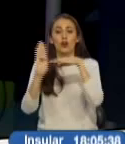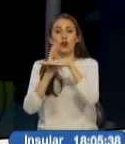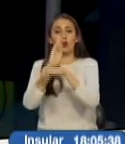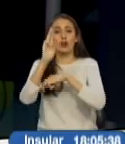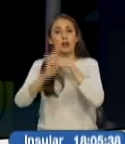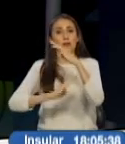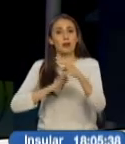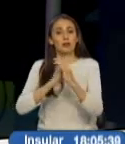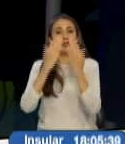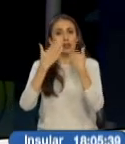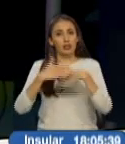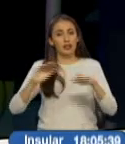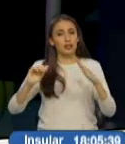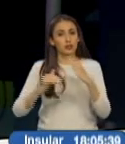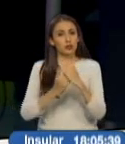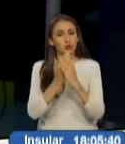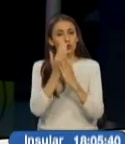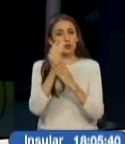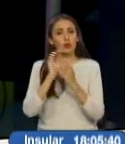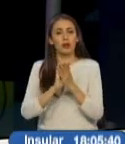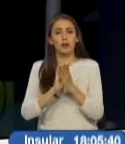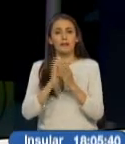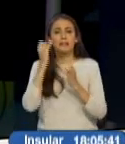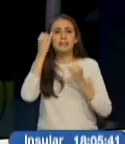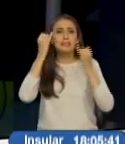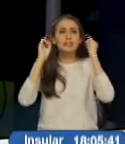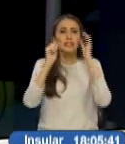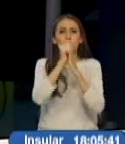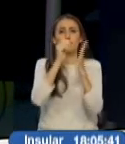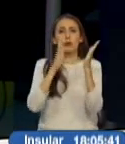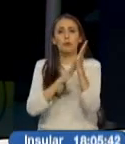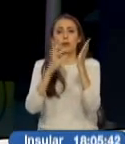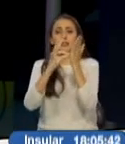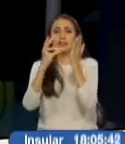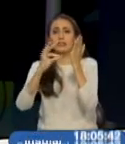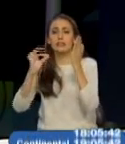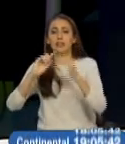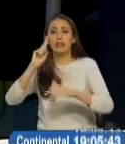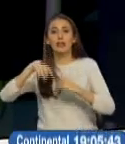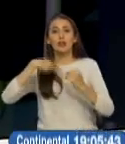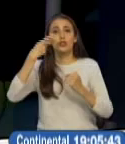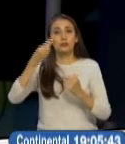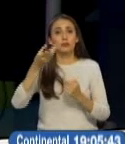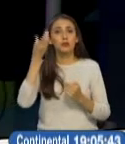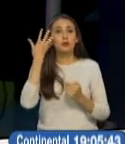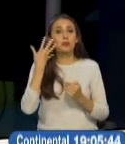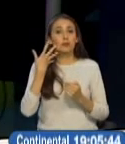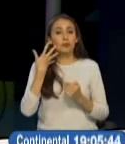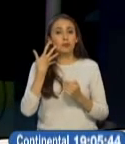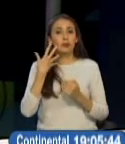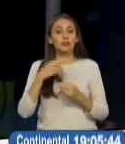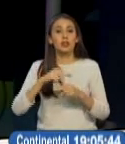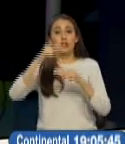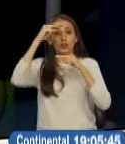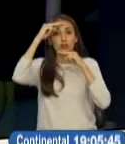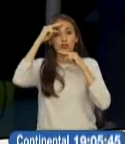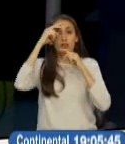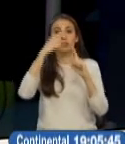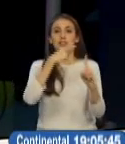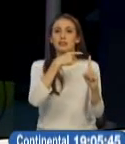para concretar nuevas fuentes de financiamiento para el país. Anunció que en los próximos días habrá buenas noticias respecto a